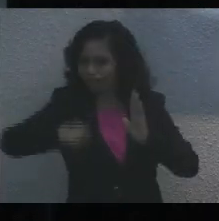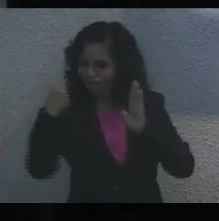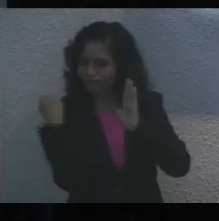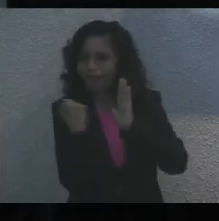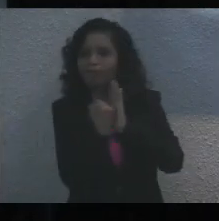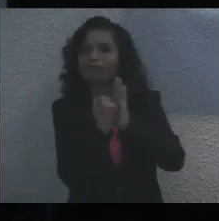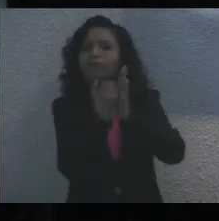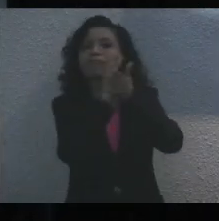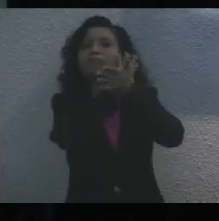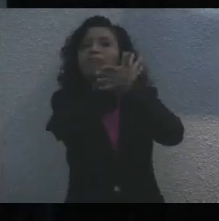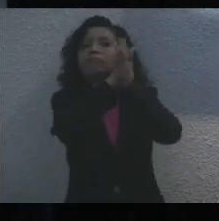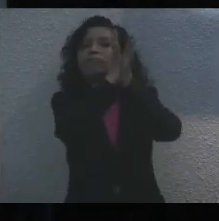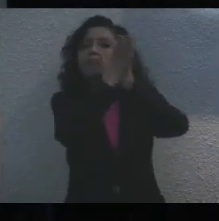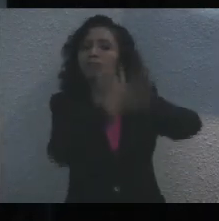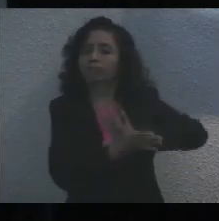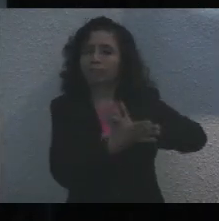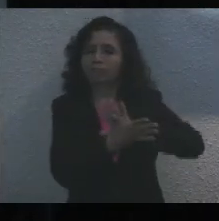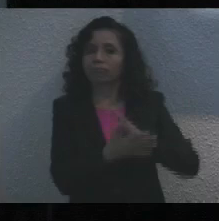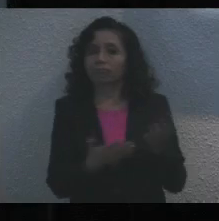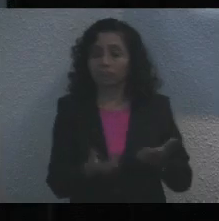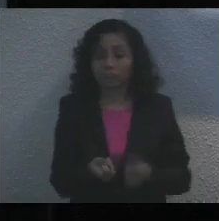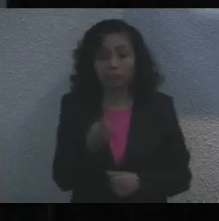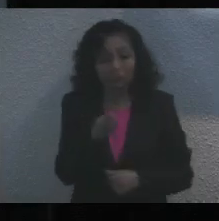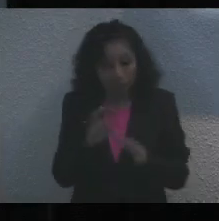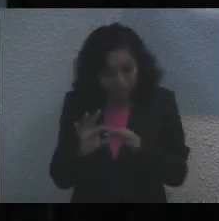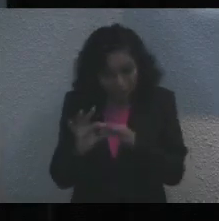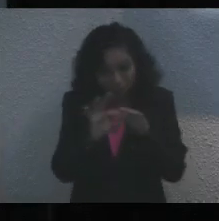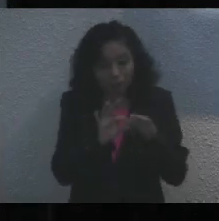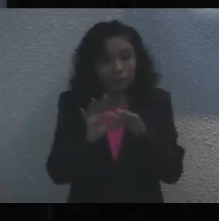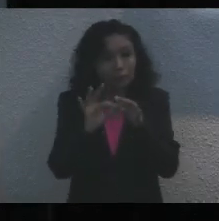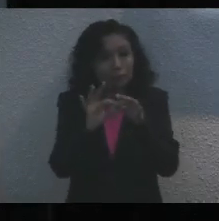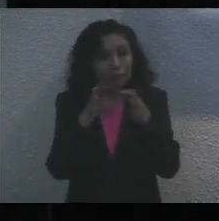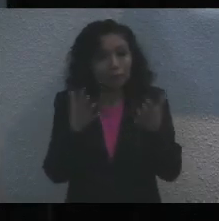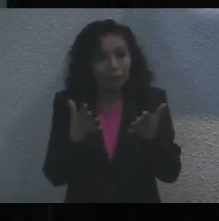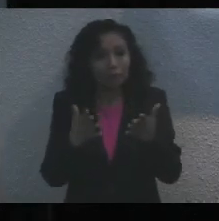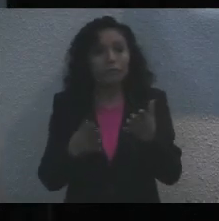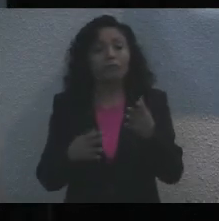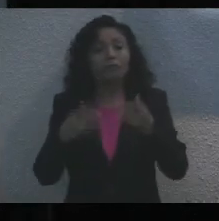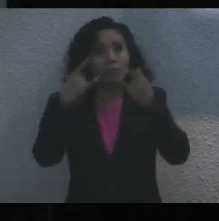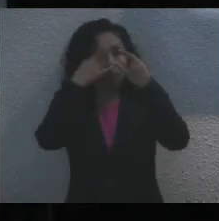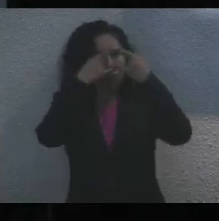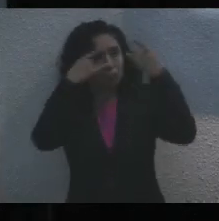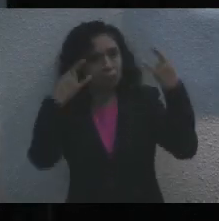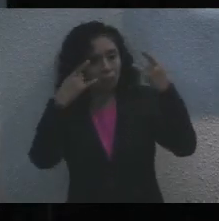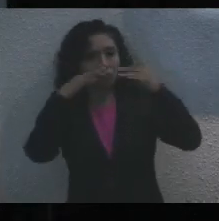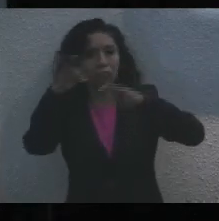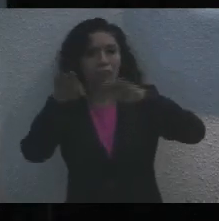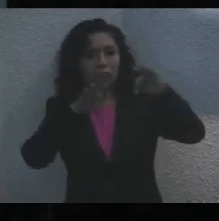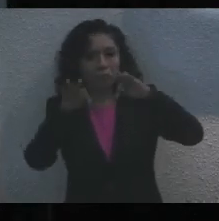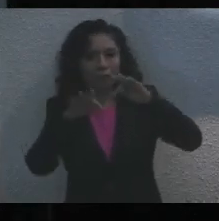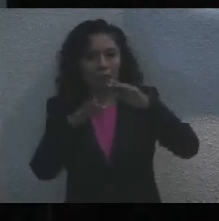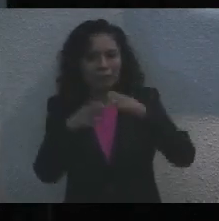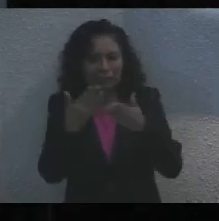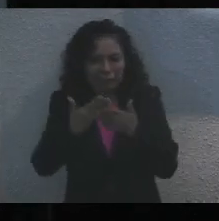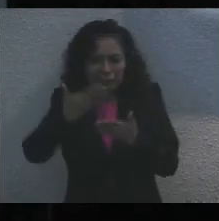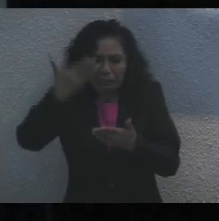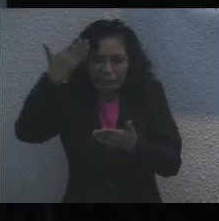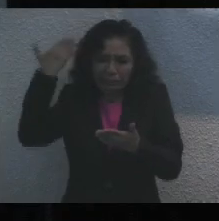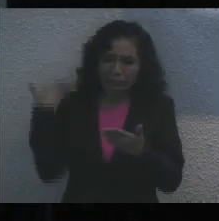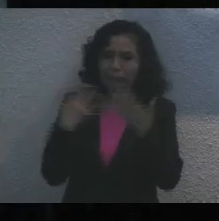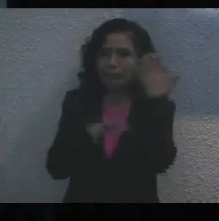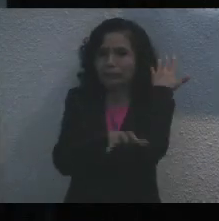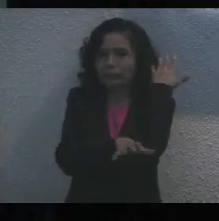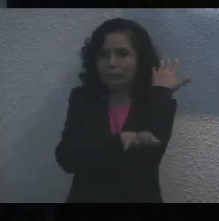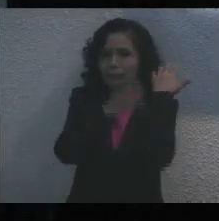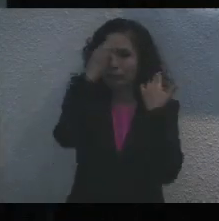la transformación que estamos viviendo y de esta unión que se ha dado a través de la historia, desde nuestras raíces mayas hasta